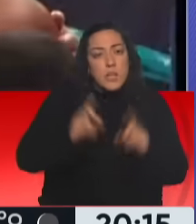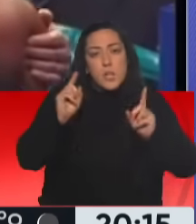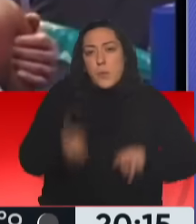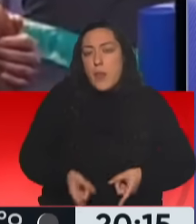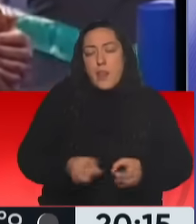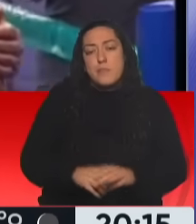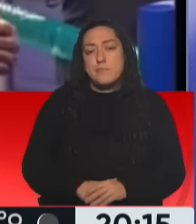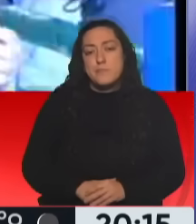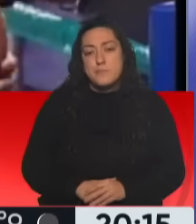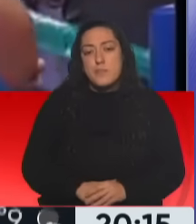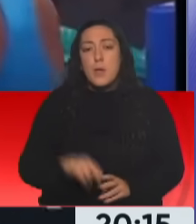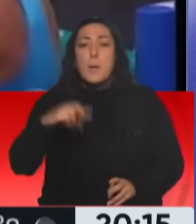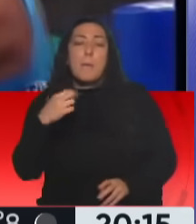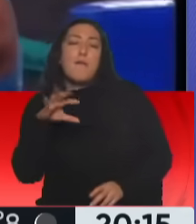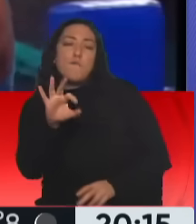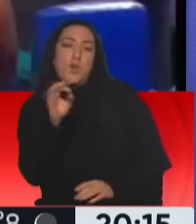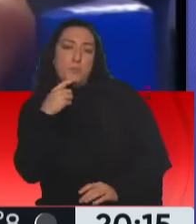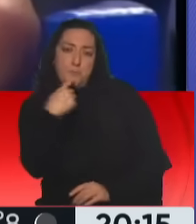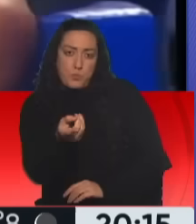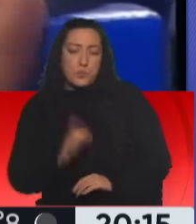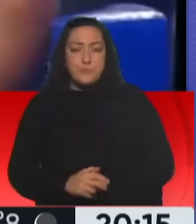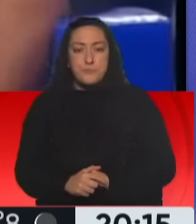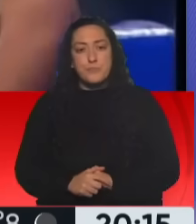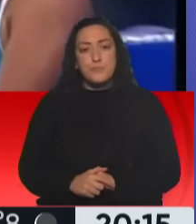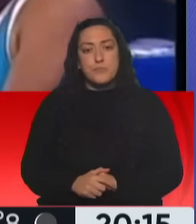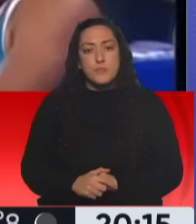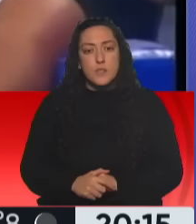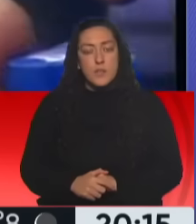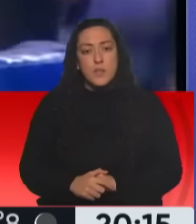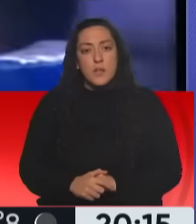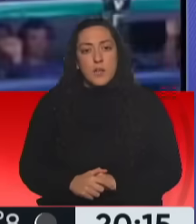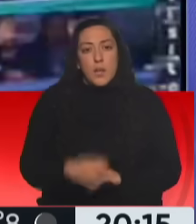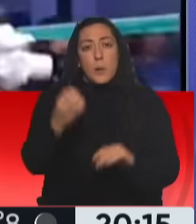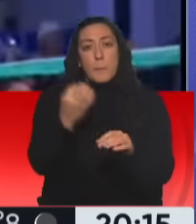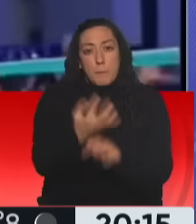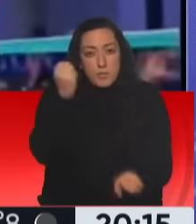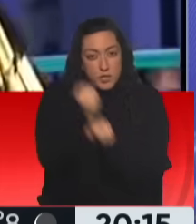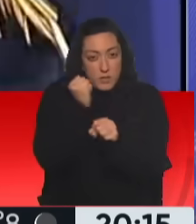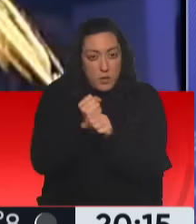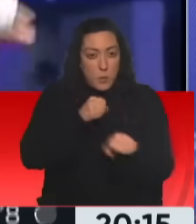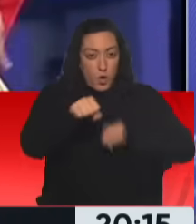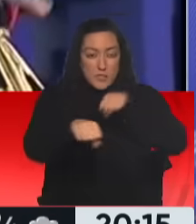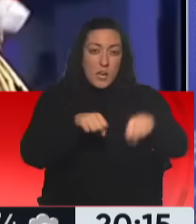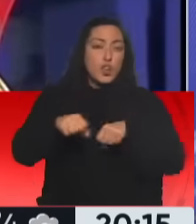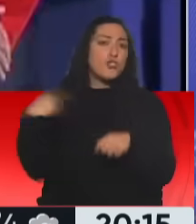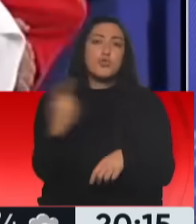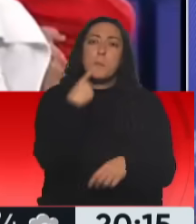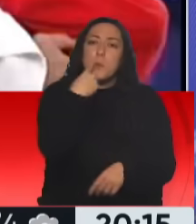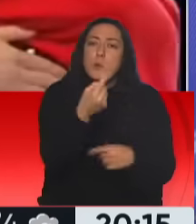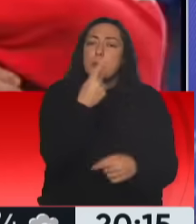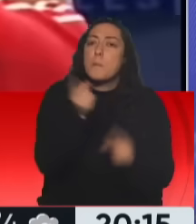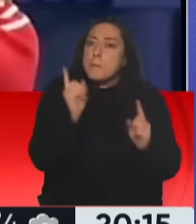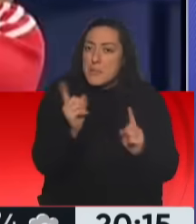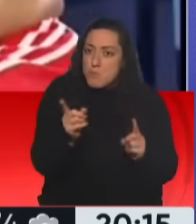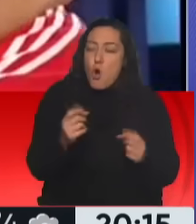Doctor, ¿cómo le va? Pablo Tiburcio lo molesta. La pregunta es la siguiente, ¿el boxeo pudo tener algo que ver? Siempre preguntamos lo mismo y